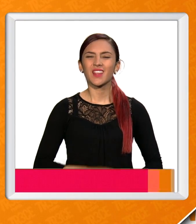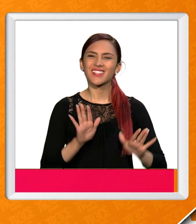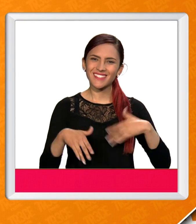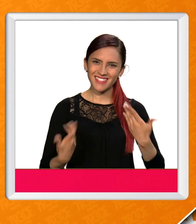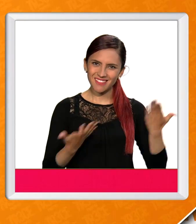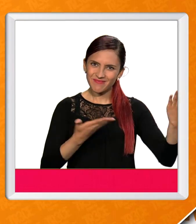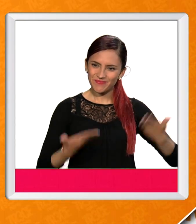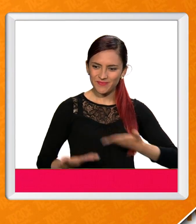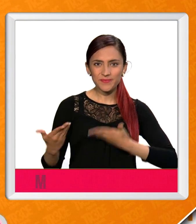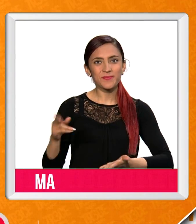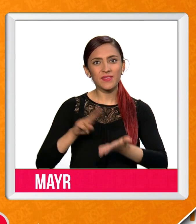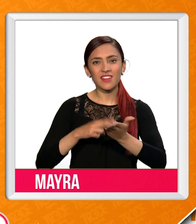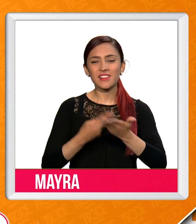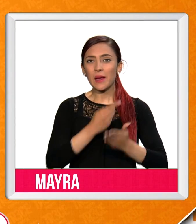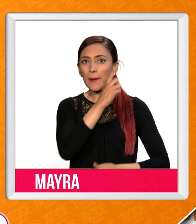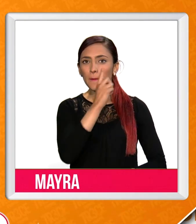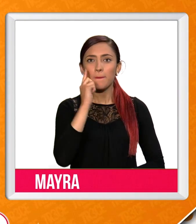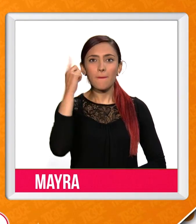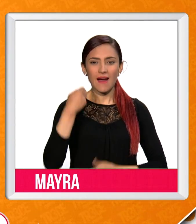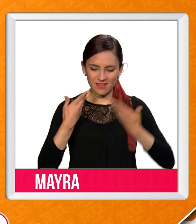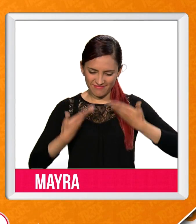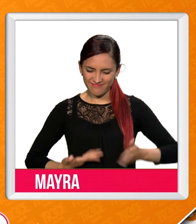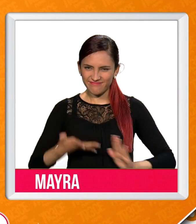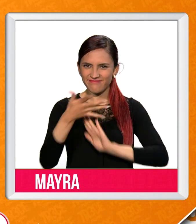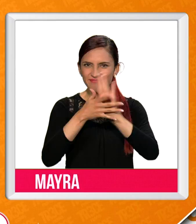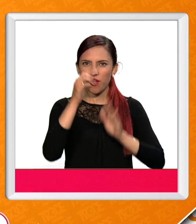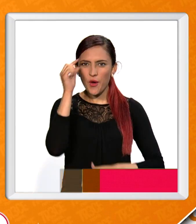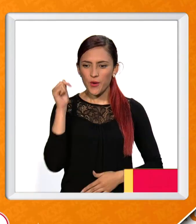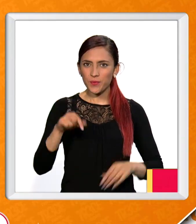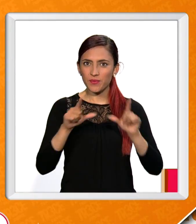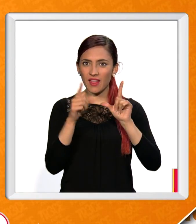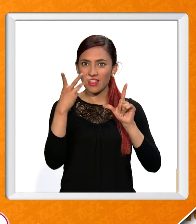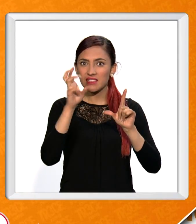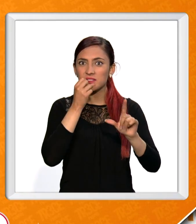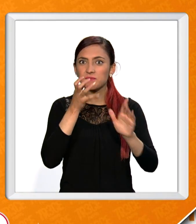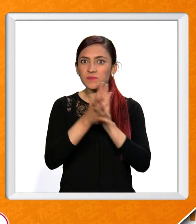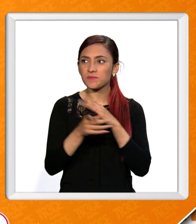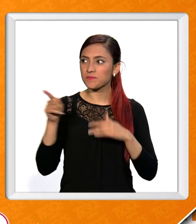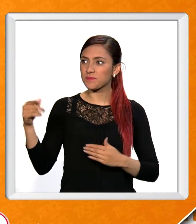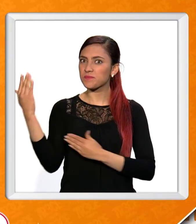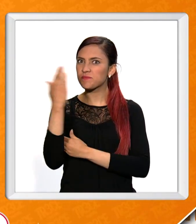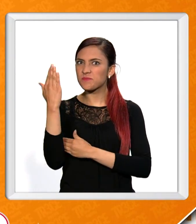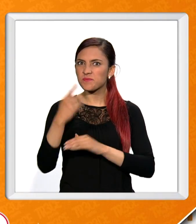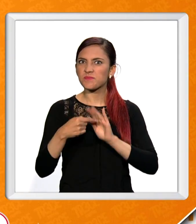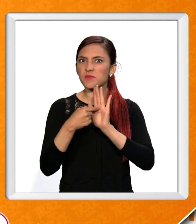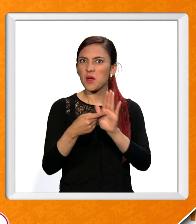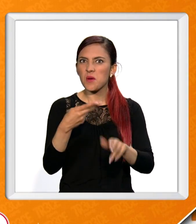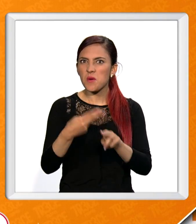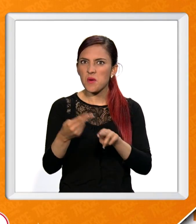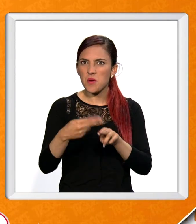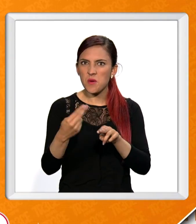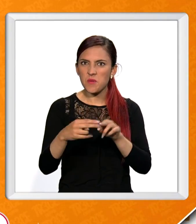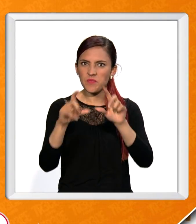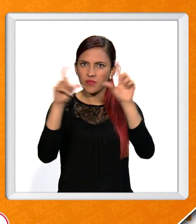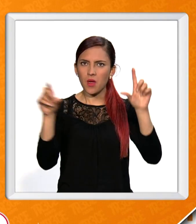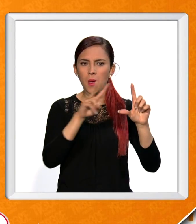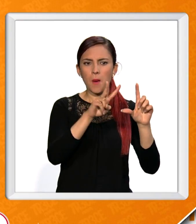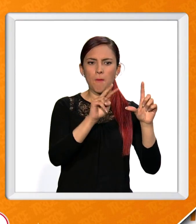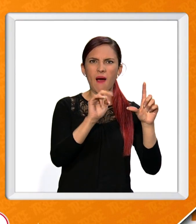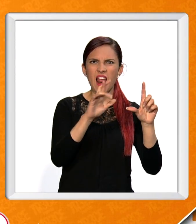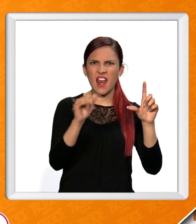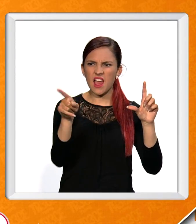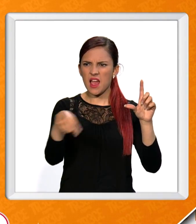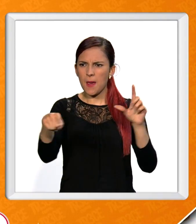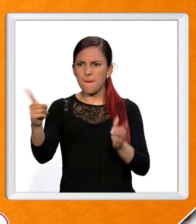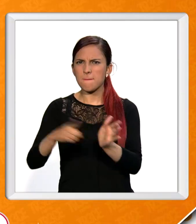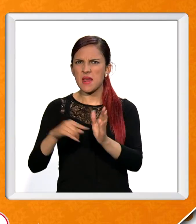¿Qué más? Bienvenidos, ella es Mayra, yo soy López y estas son las noticias en 13 News y arrancamos con cine. Próximamente, Valerian y la ciudad de los